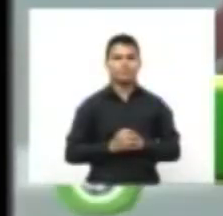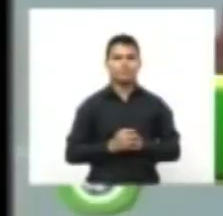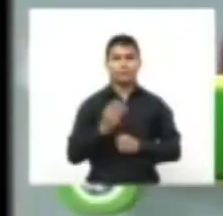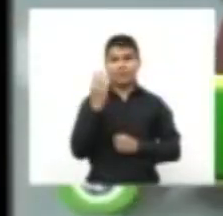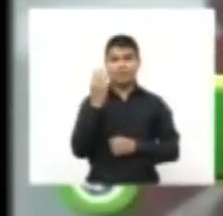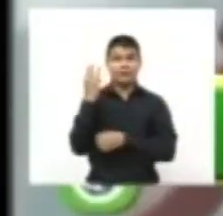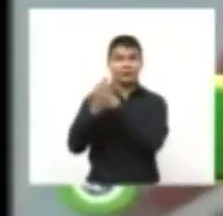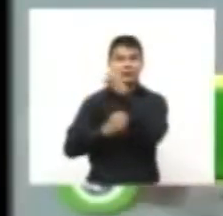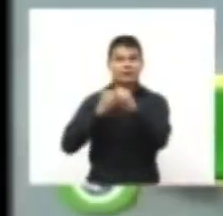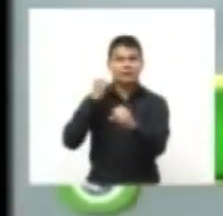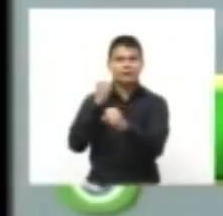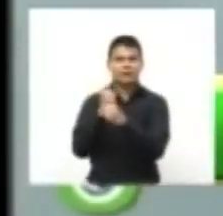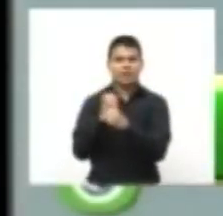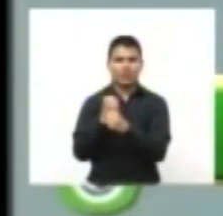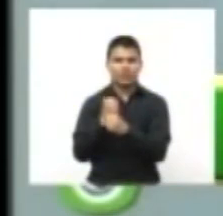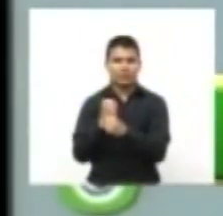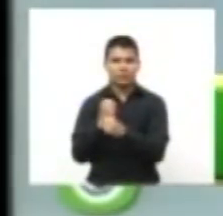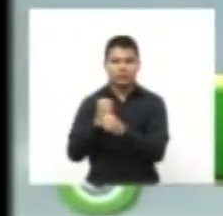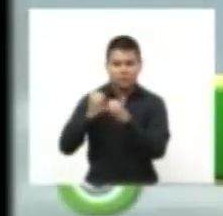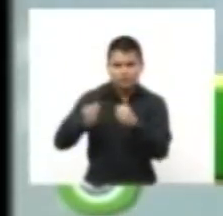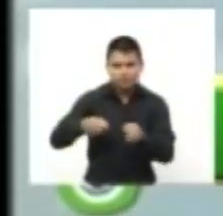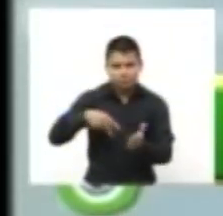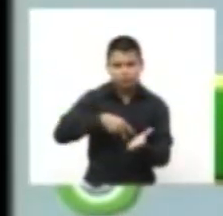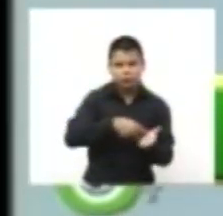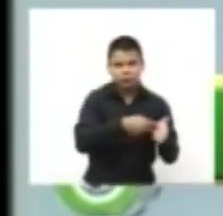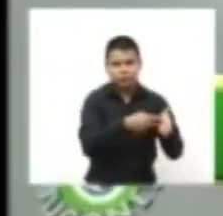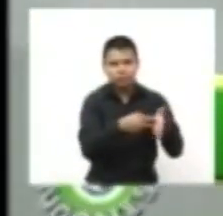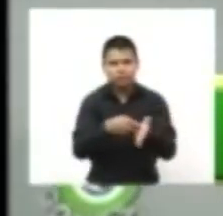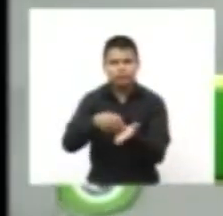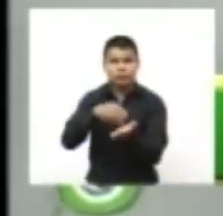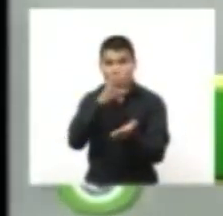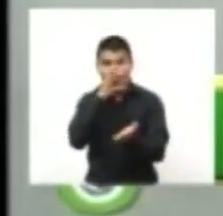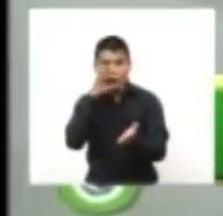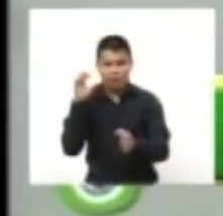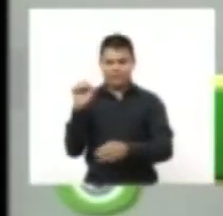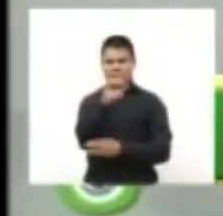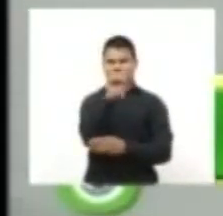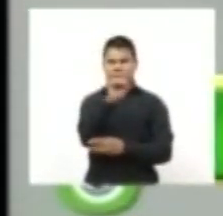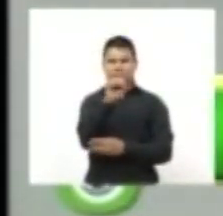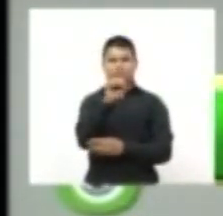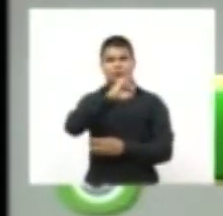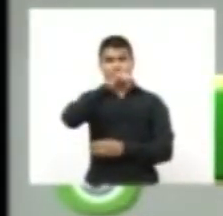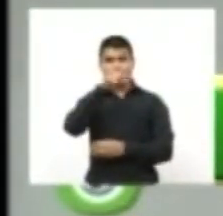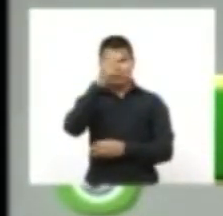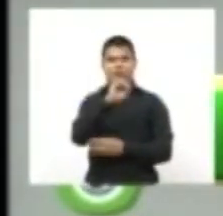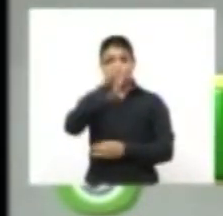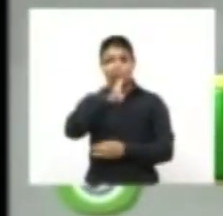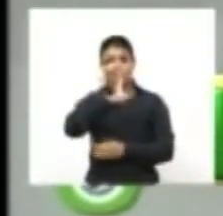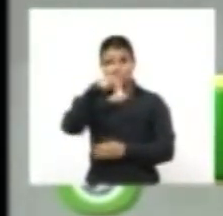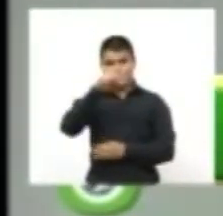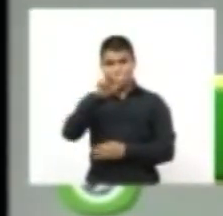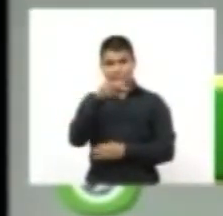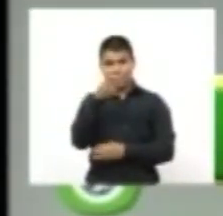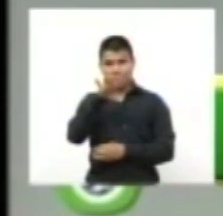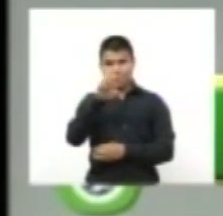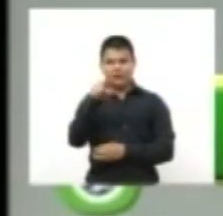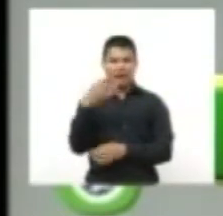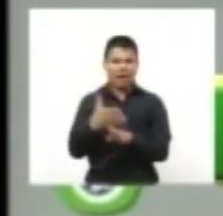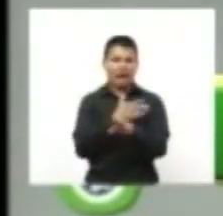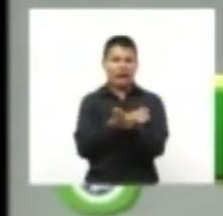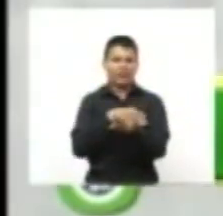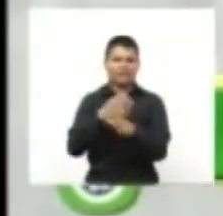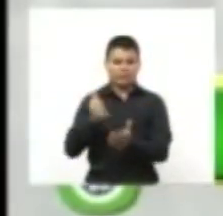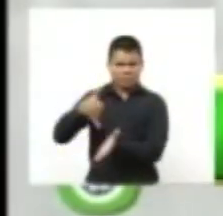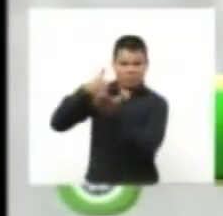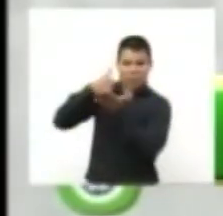3 años se cumplen del accidente de Michael Schumacher mientras esquiaba en la estación alpina de El ex campeón de Fórmula 1 sufrió